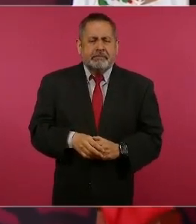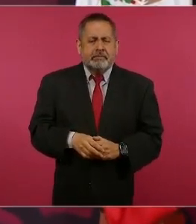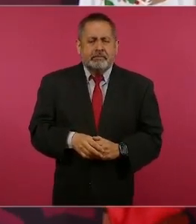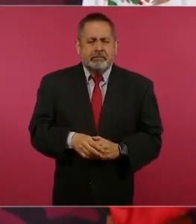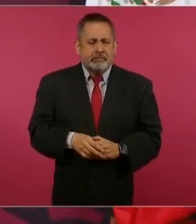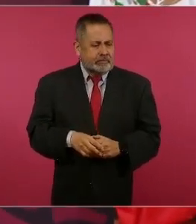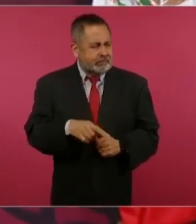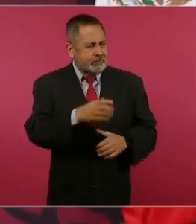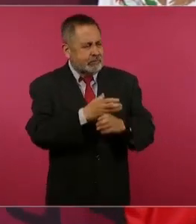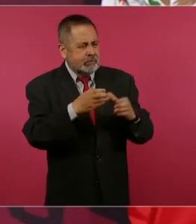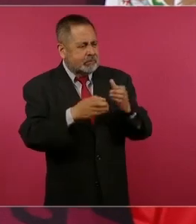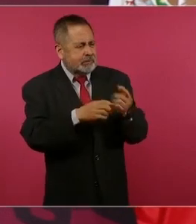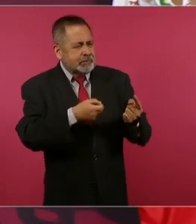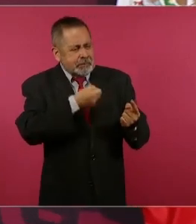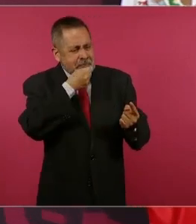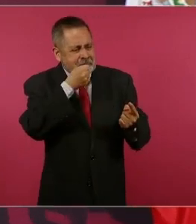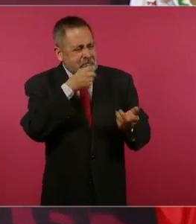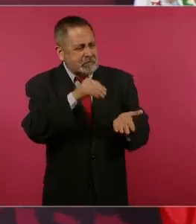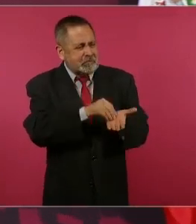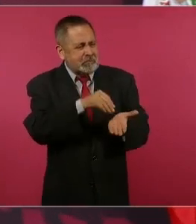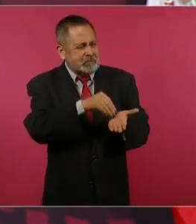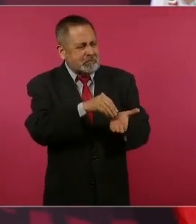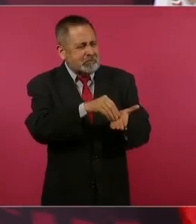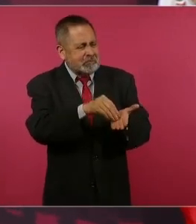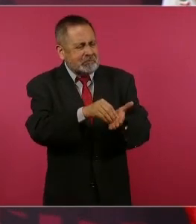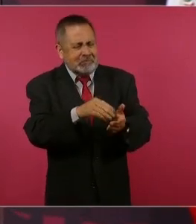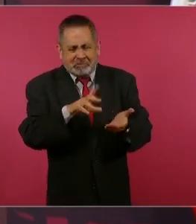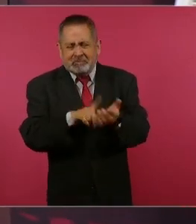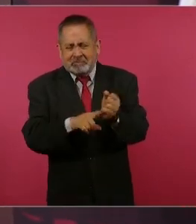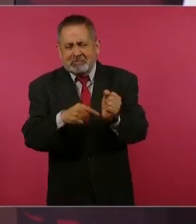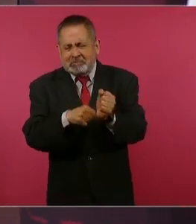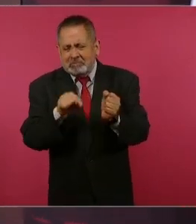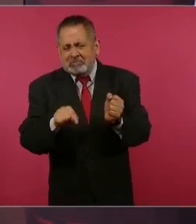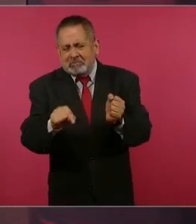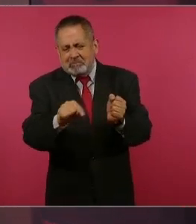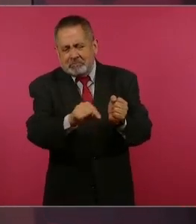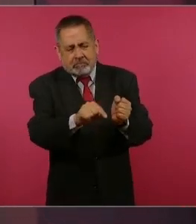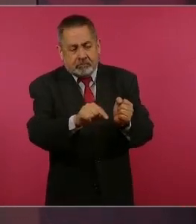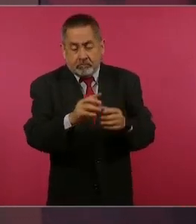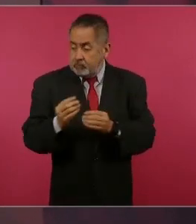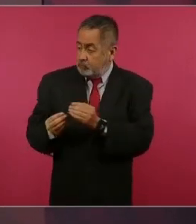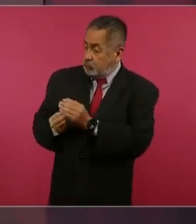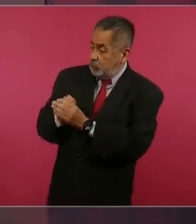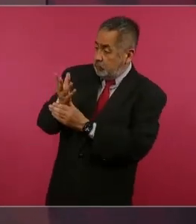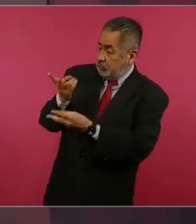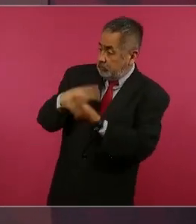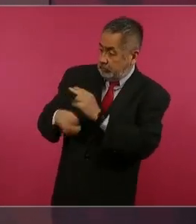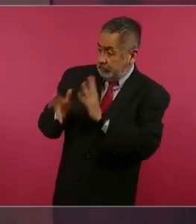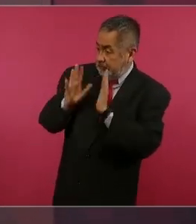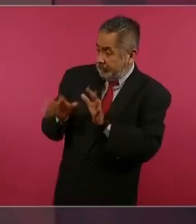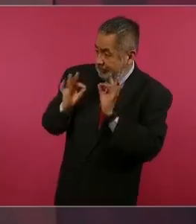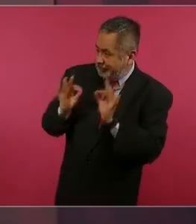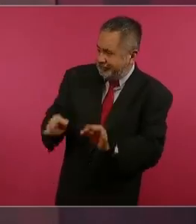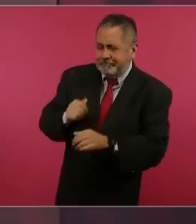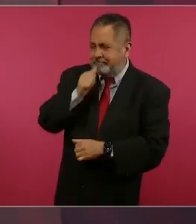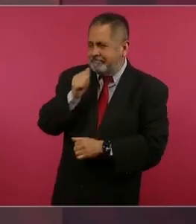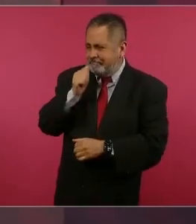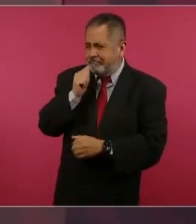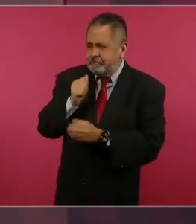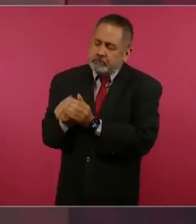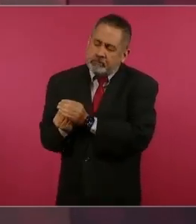no termina de irse, y lo nuevo no acaba de llegar. Ya son